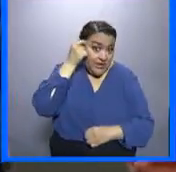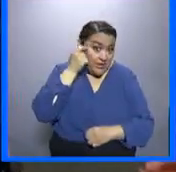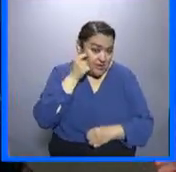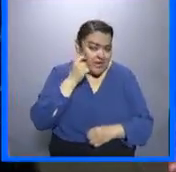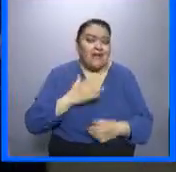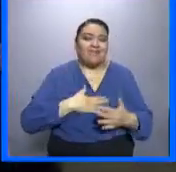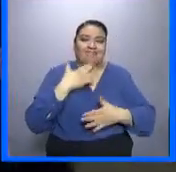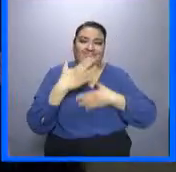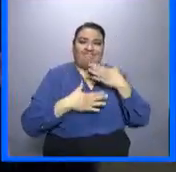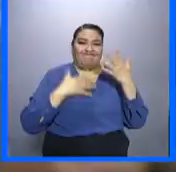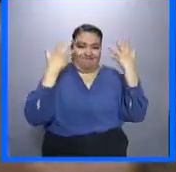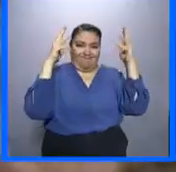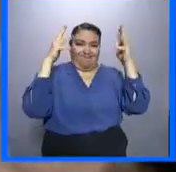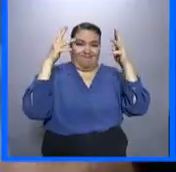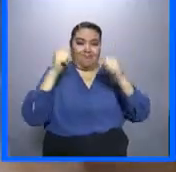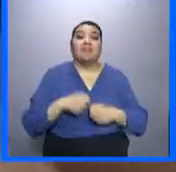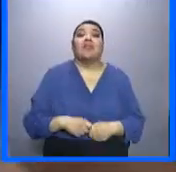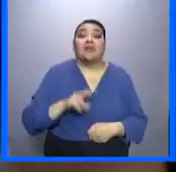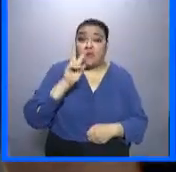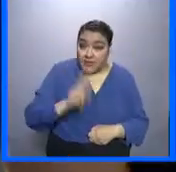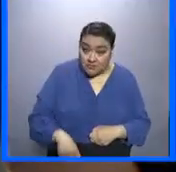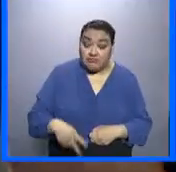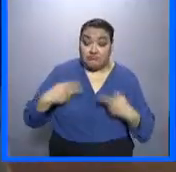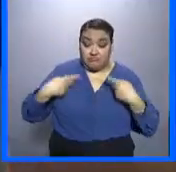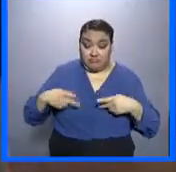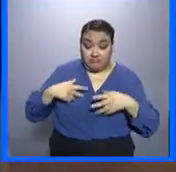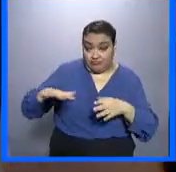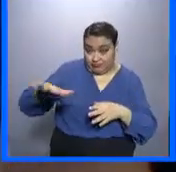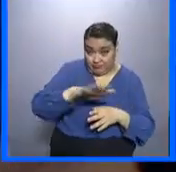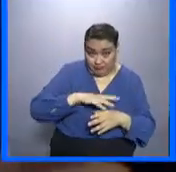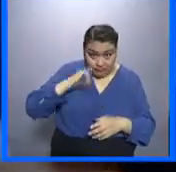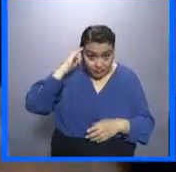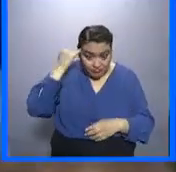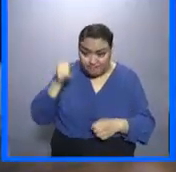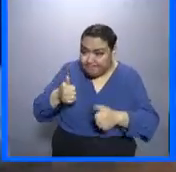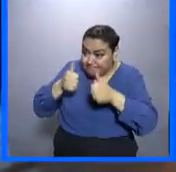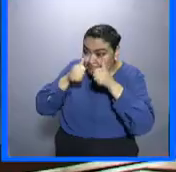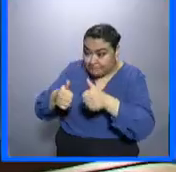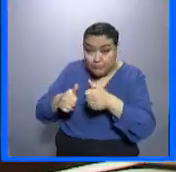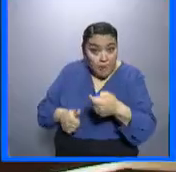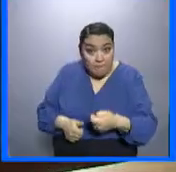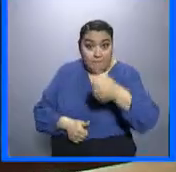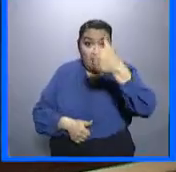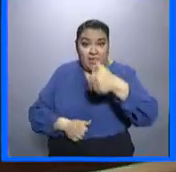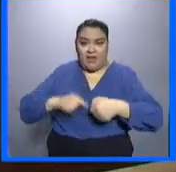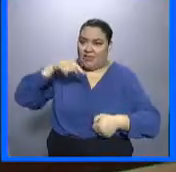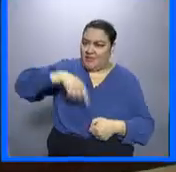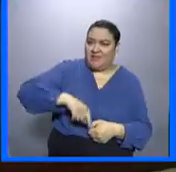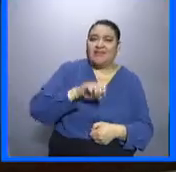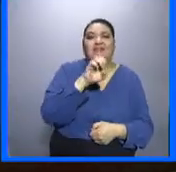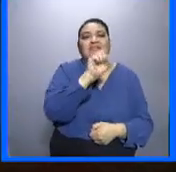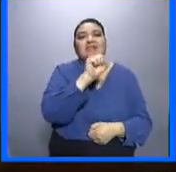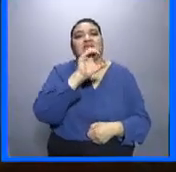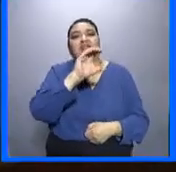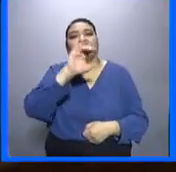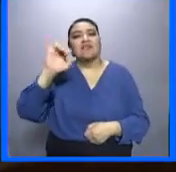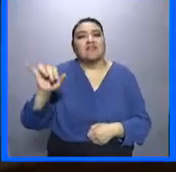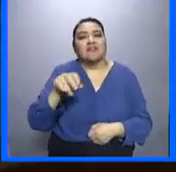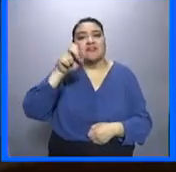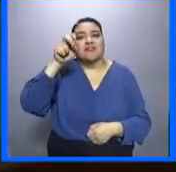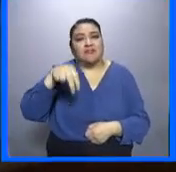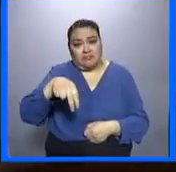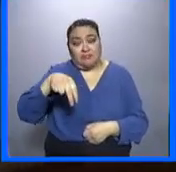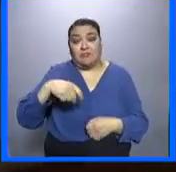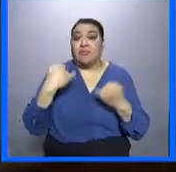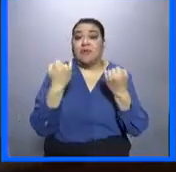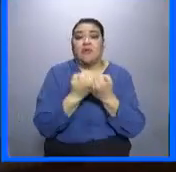celebraron que por primera vez se escuche la voz de los pueblos y comunidades indígenas en la Suprema Corte de Justicia de la Nación